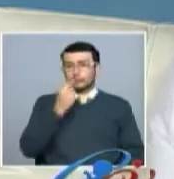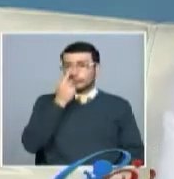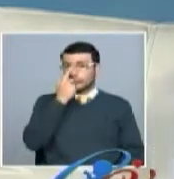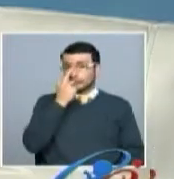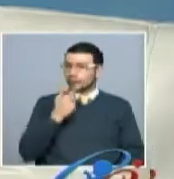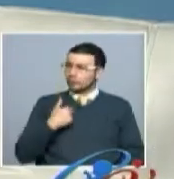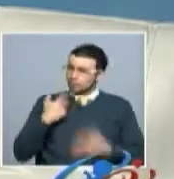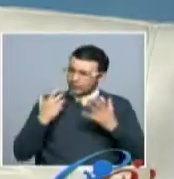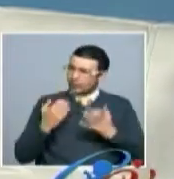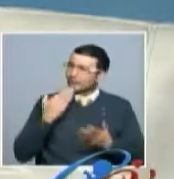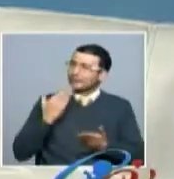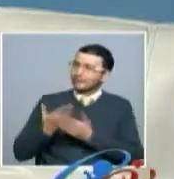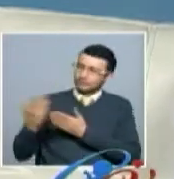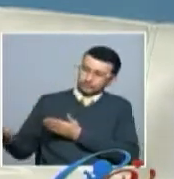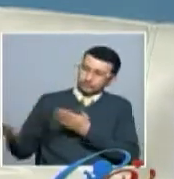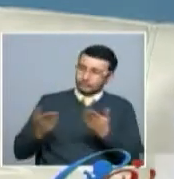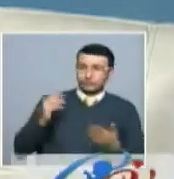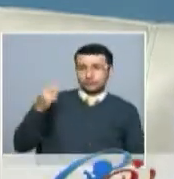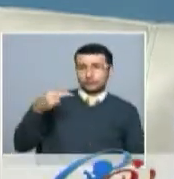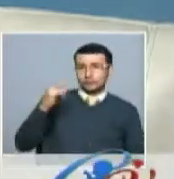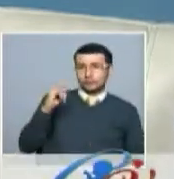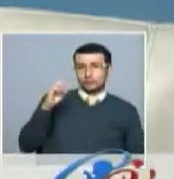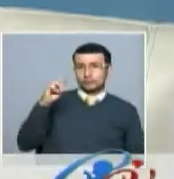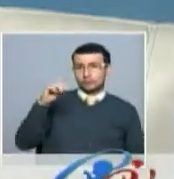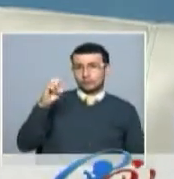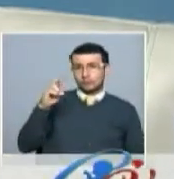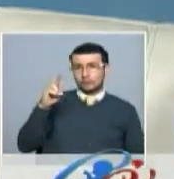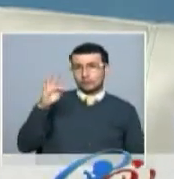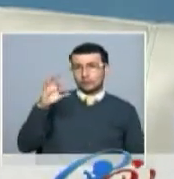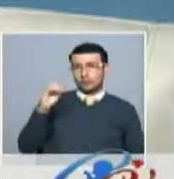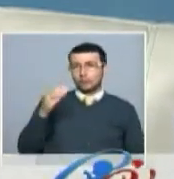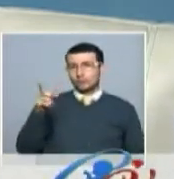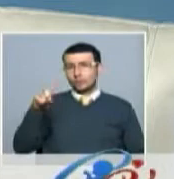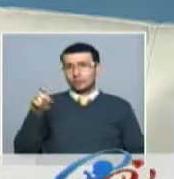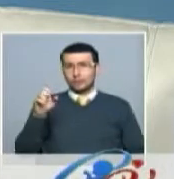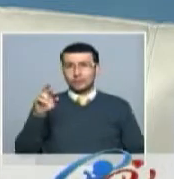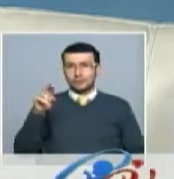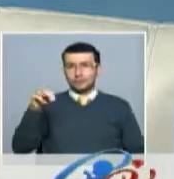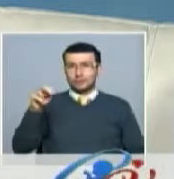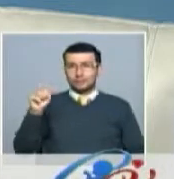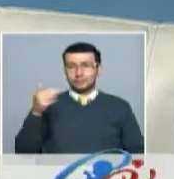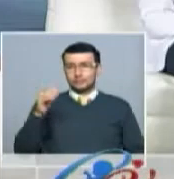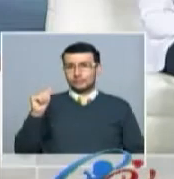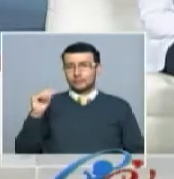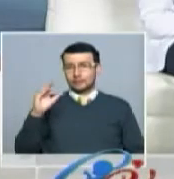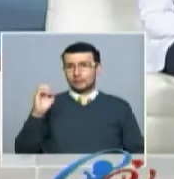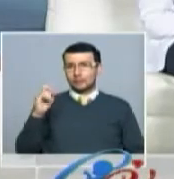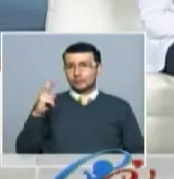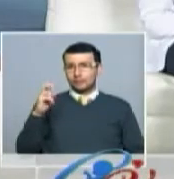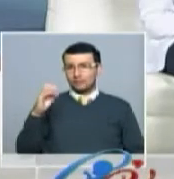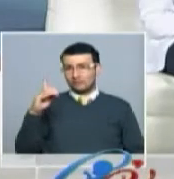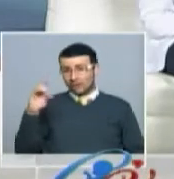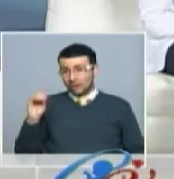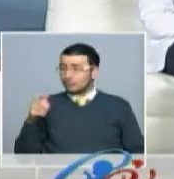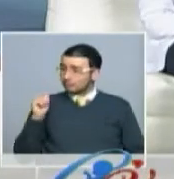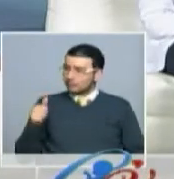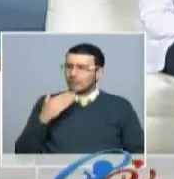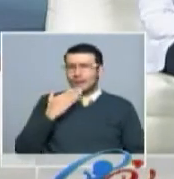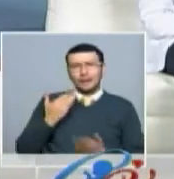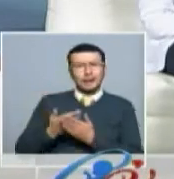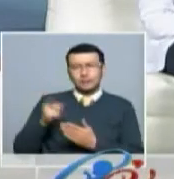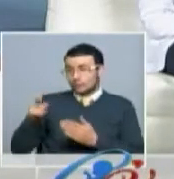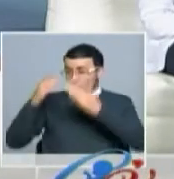darle la bienvenida al doctor Humberto Serna Acevedo y públicamente agradecerle esa